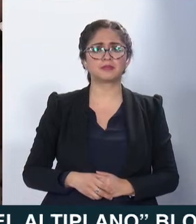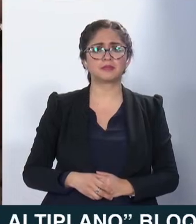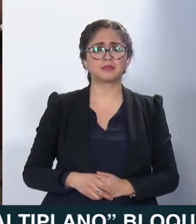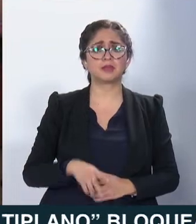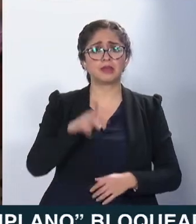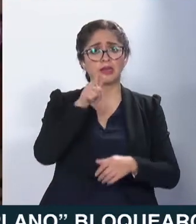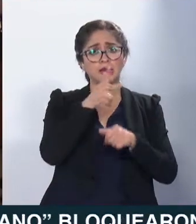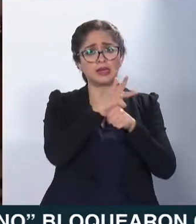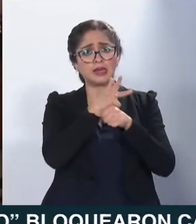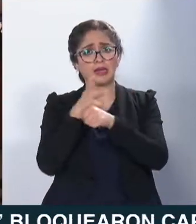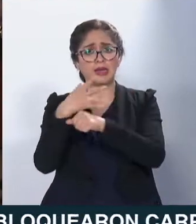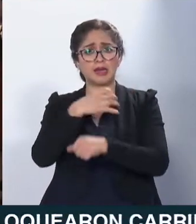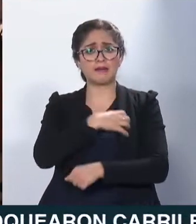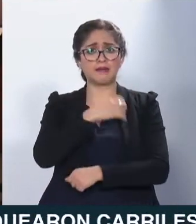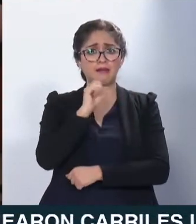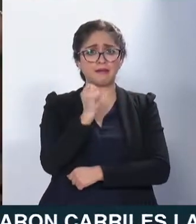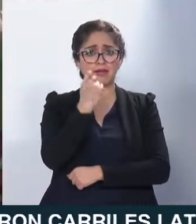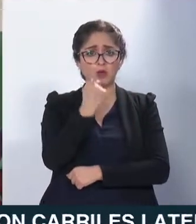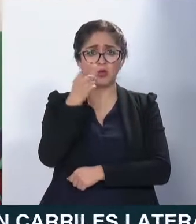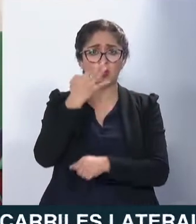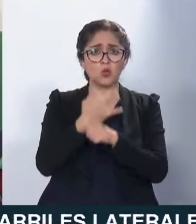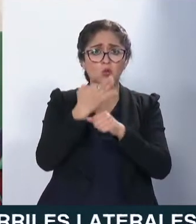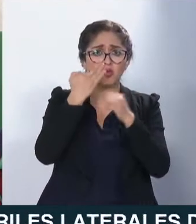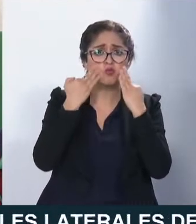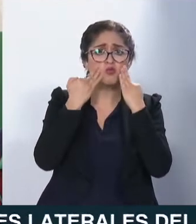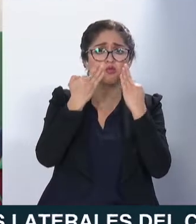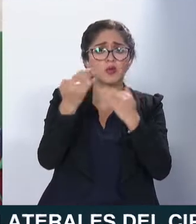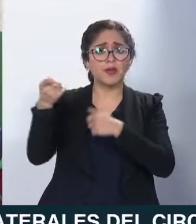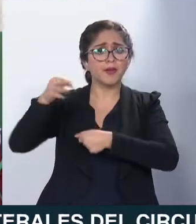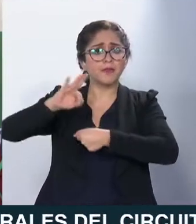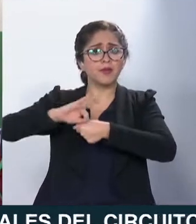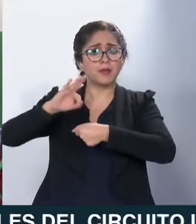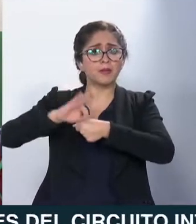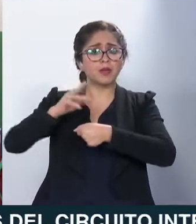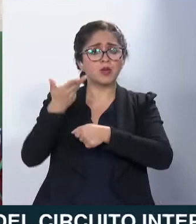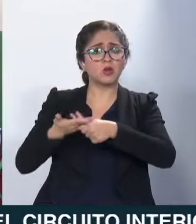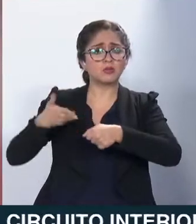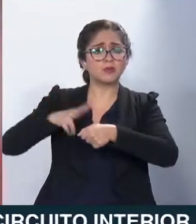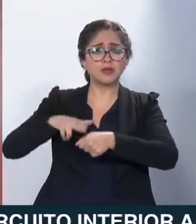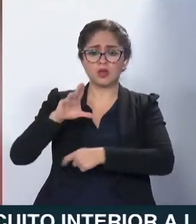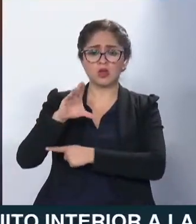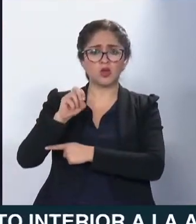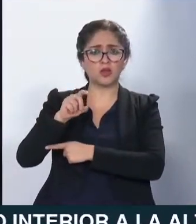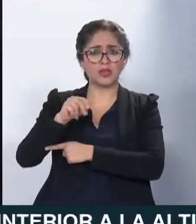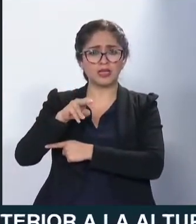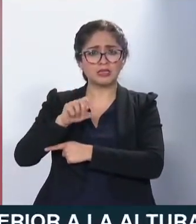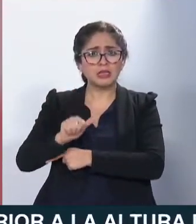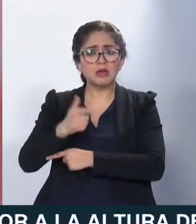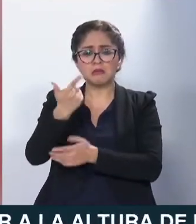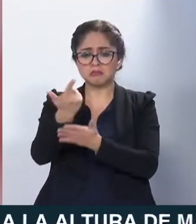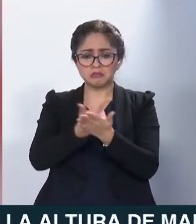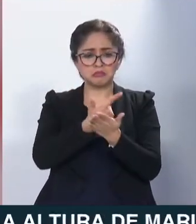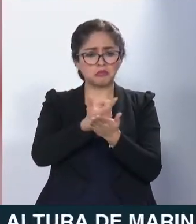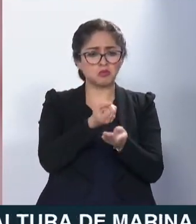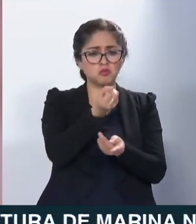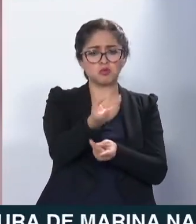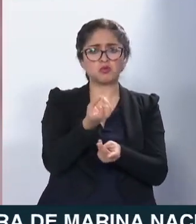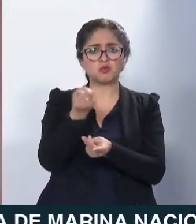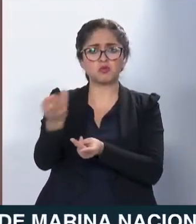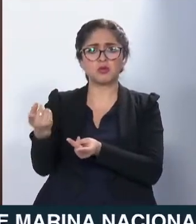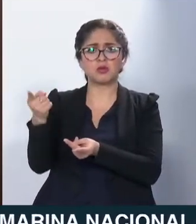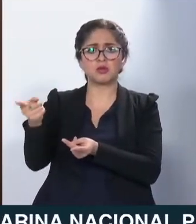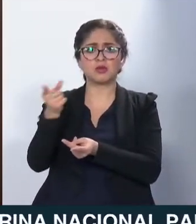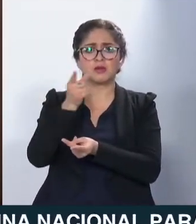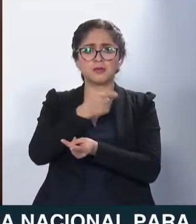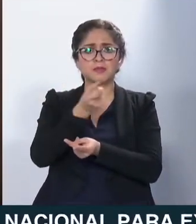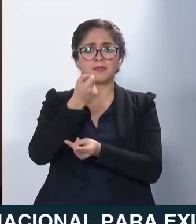Las cámaras de Capital 21 pudieron apreciar que el área de farmacia de la Clínica Condesa surte sin ningún inconveniente las recetas de los